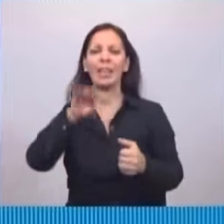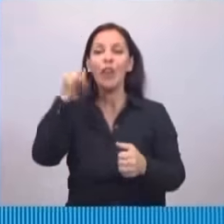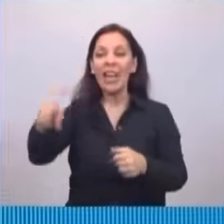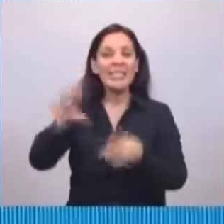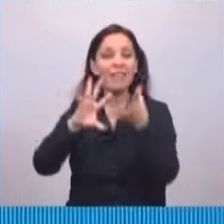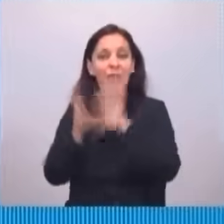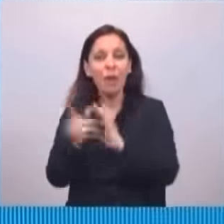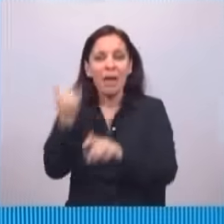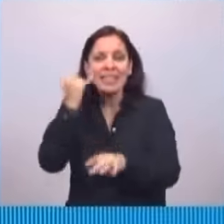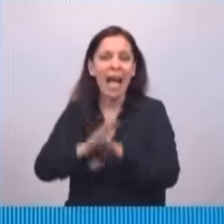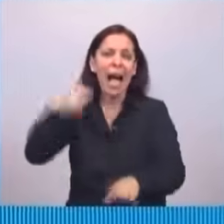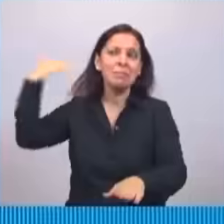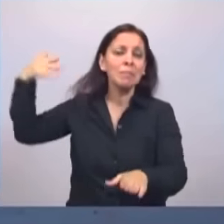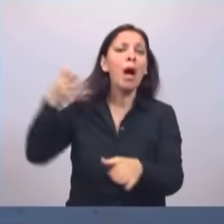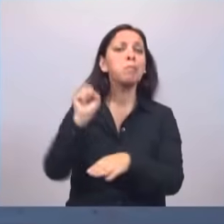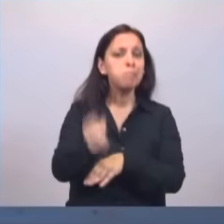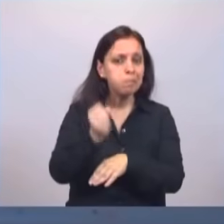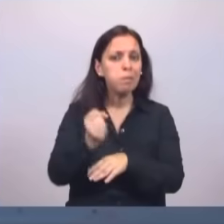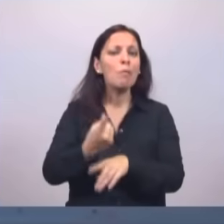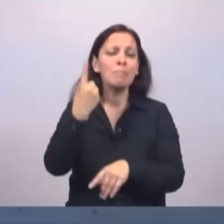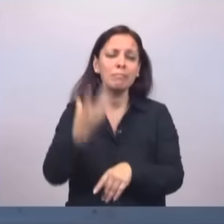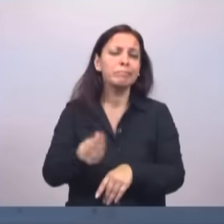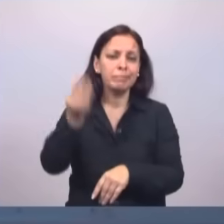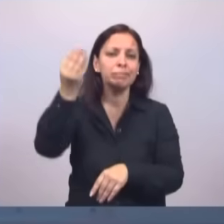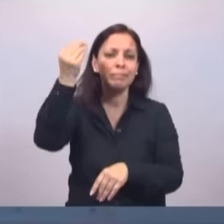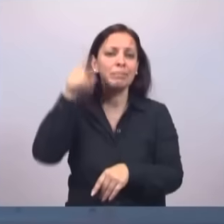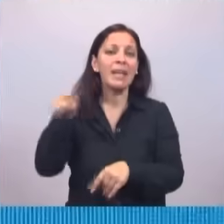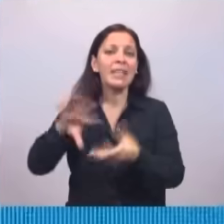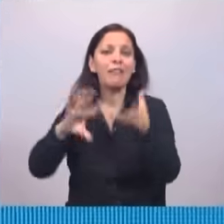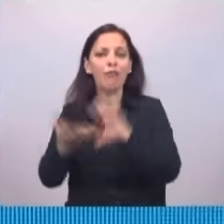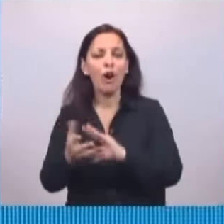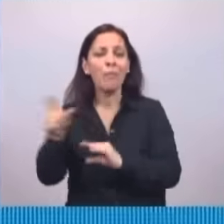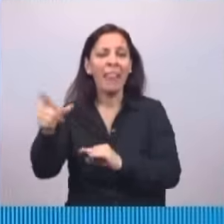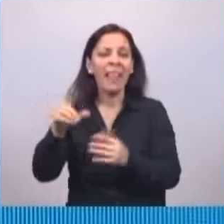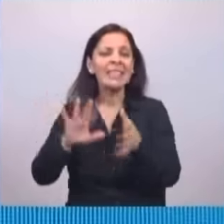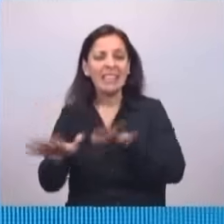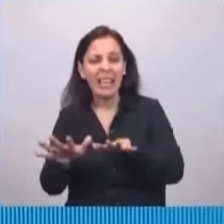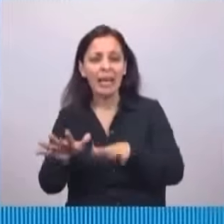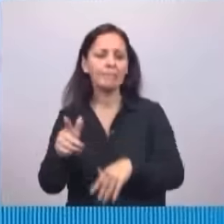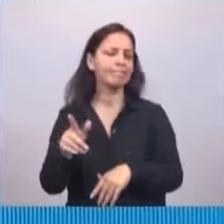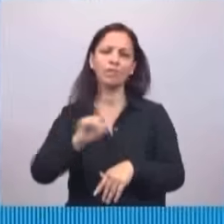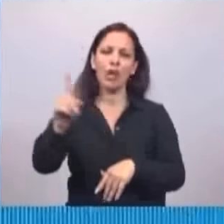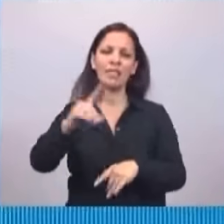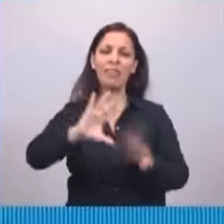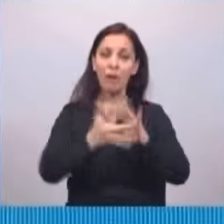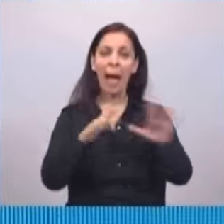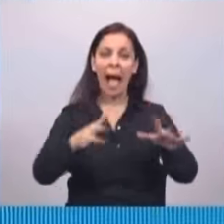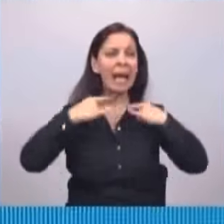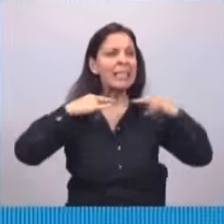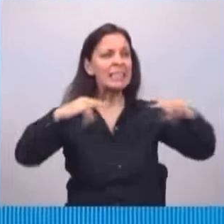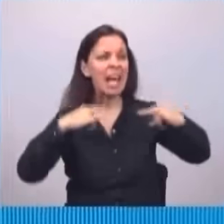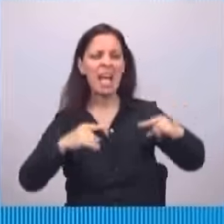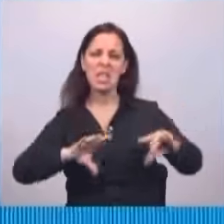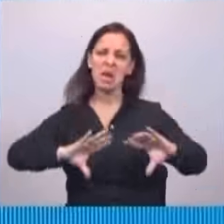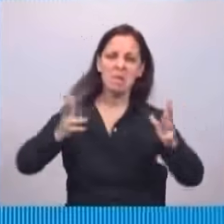ya vinieron a aplicarse una y mil veces. Ese trabajo no se hace a los gritos, no se